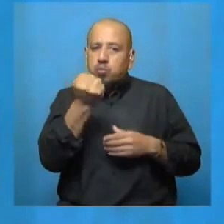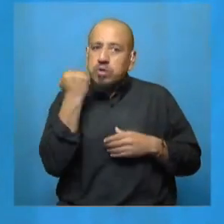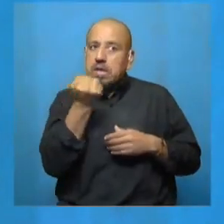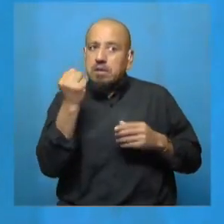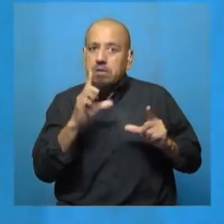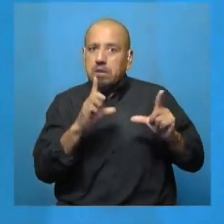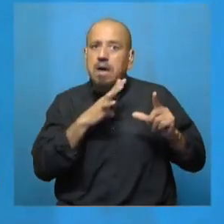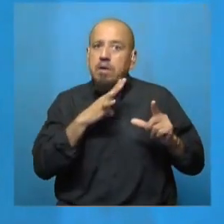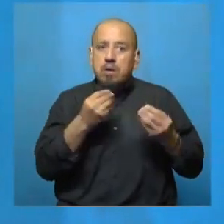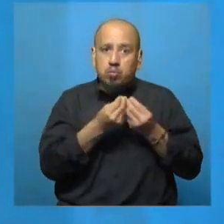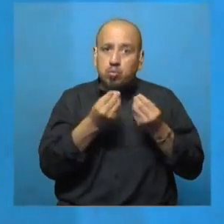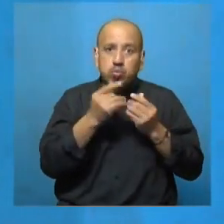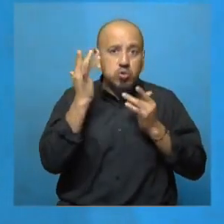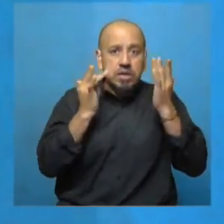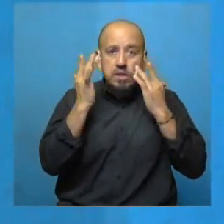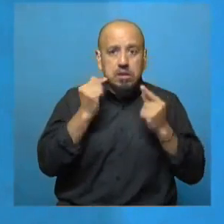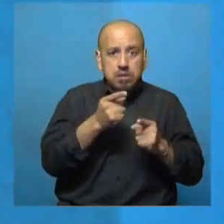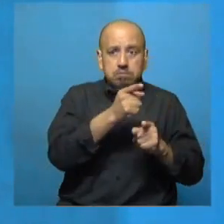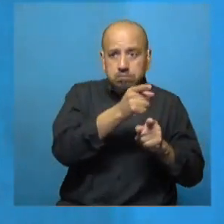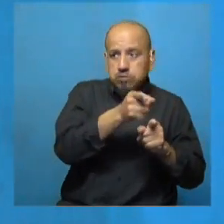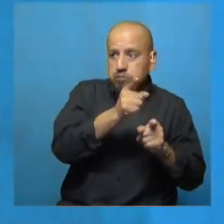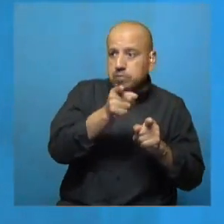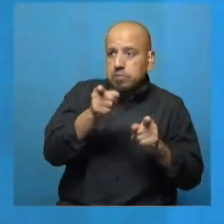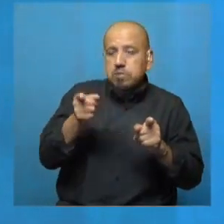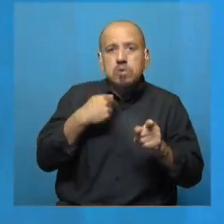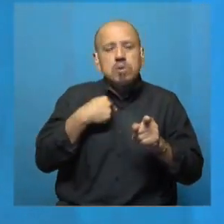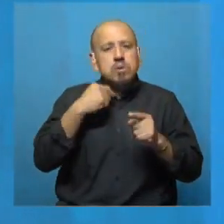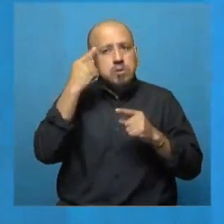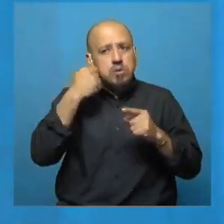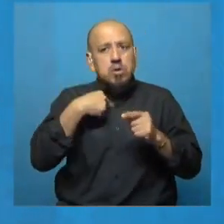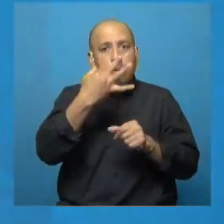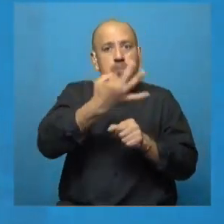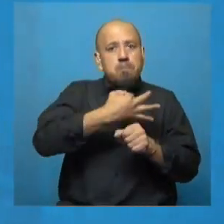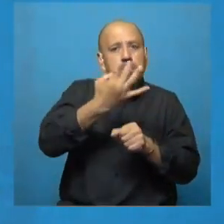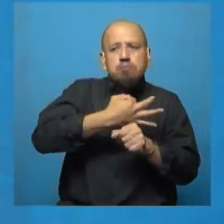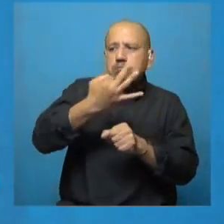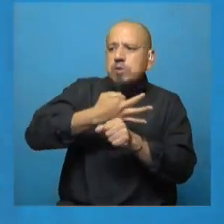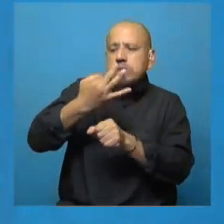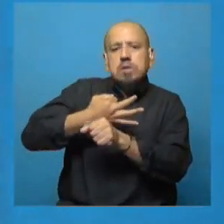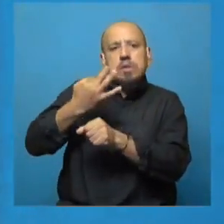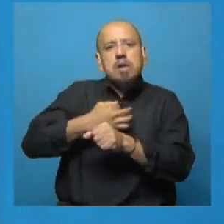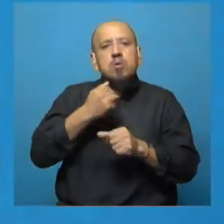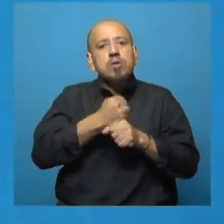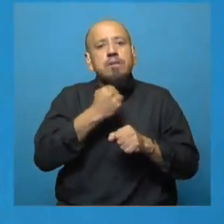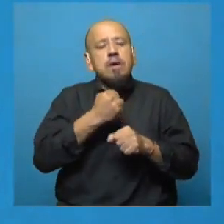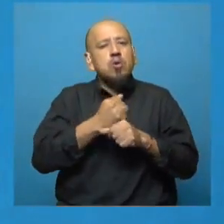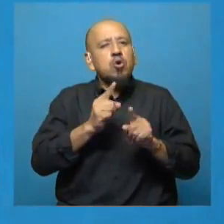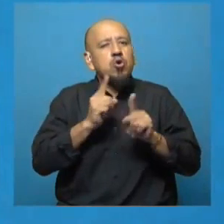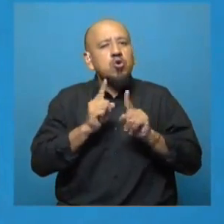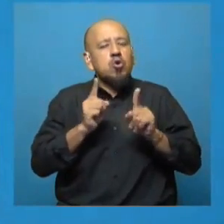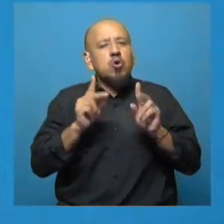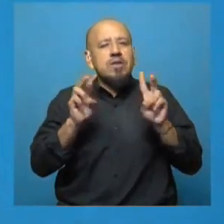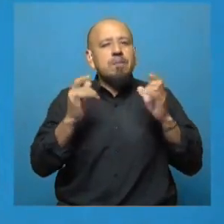había muchos artistas muy valiosos y lo que me enseñaron en principio fue una ética de trabajo y no de la ética del